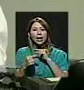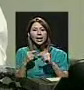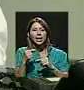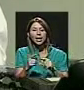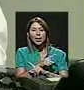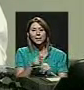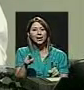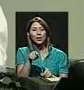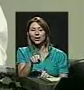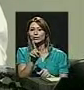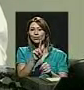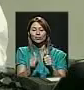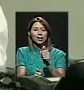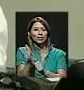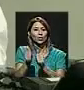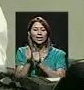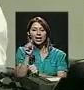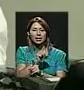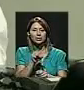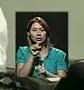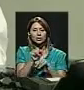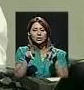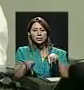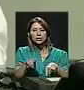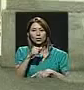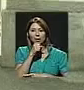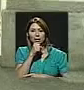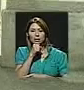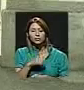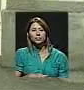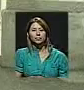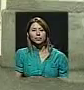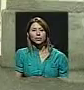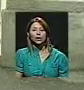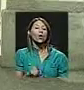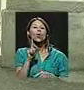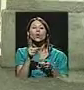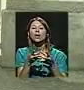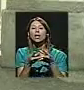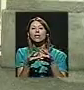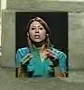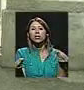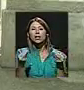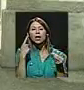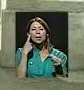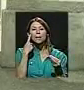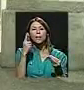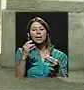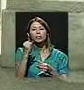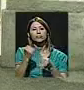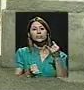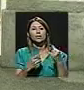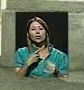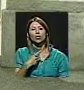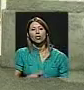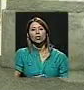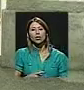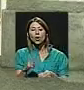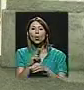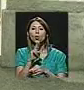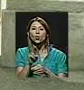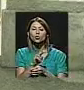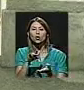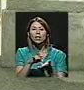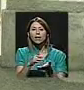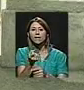no es la mayoría de los casos en las personas mayores. Una solución viable para salir de la depresión es el uso de